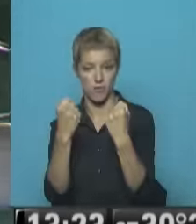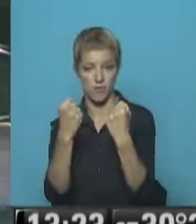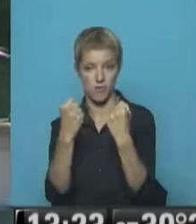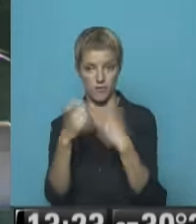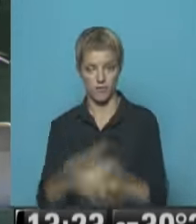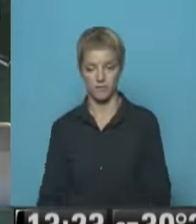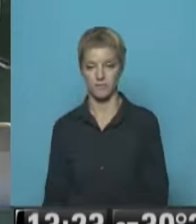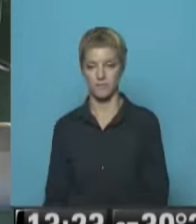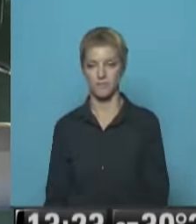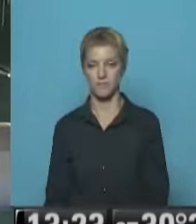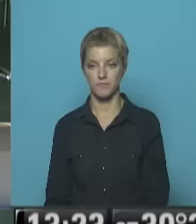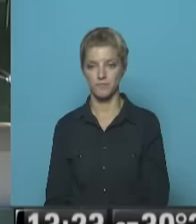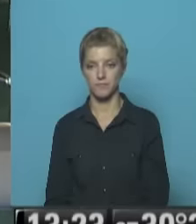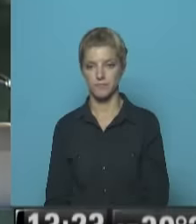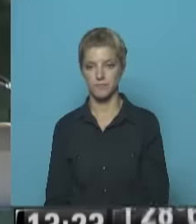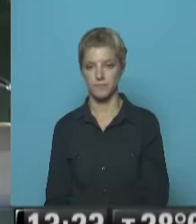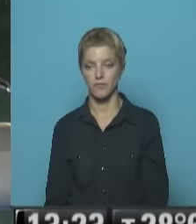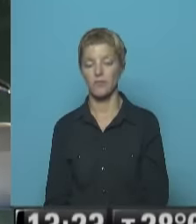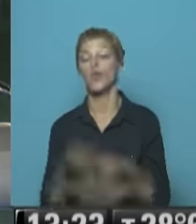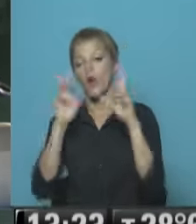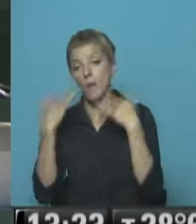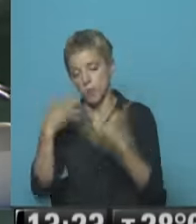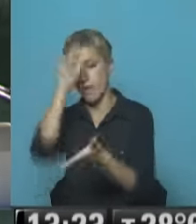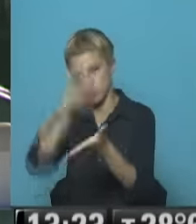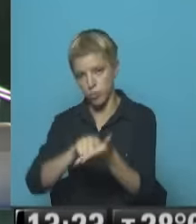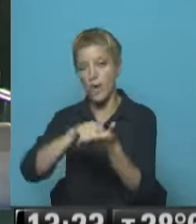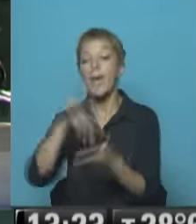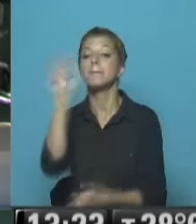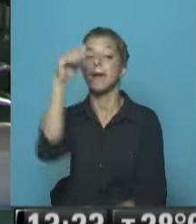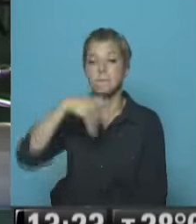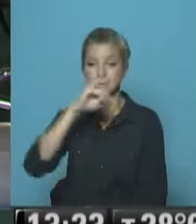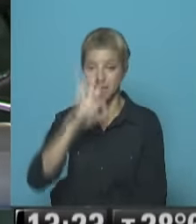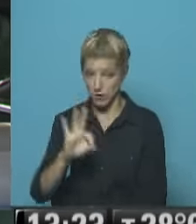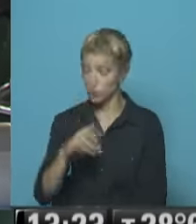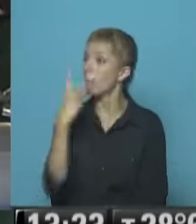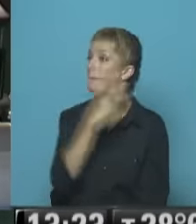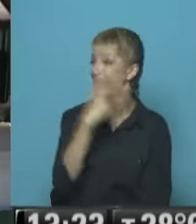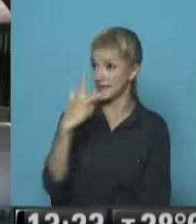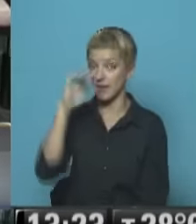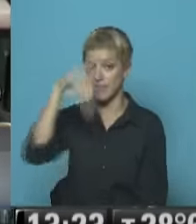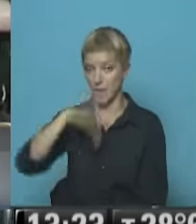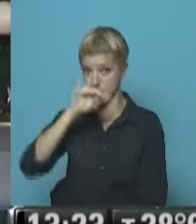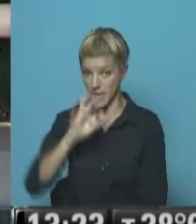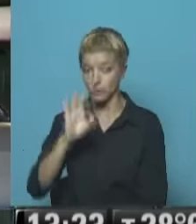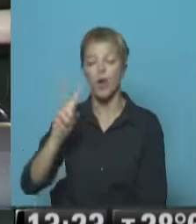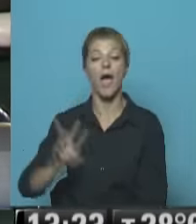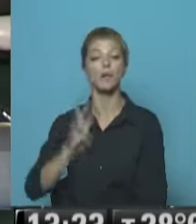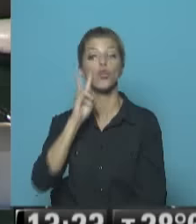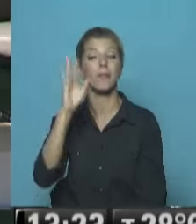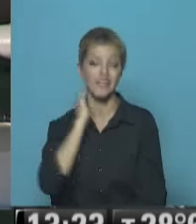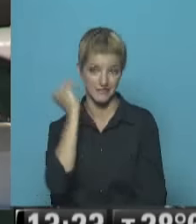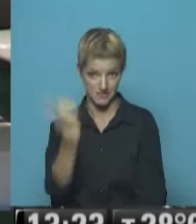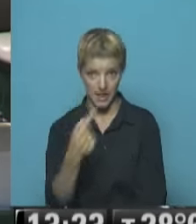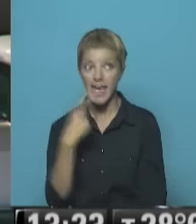histórico que es el acuerdo de paz, que ojalá se pueda firmar en marzo. El día clave es el 23 de marzo del 2016, eso